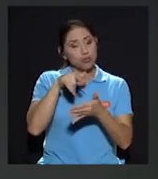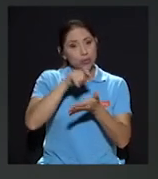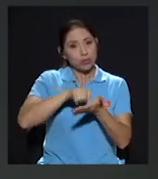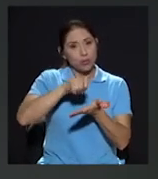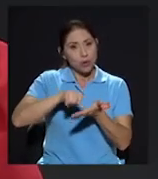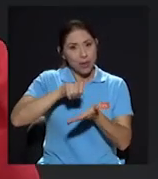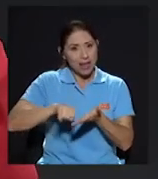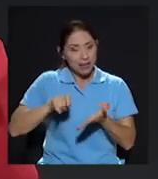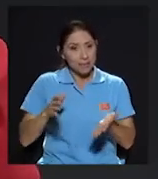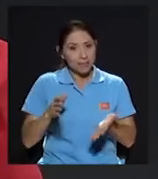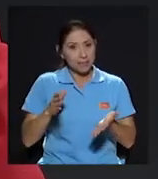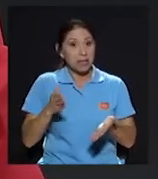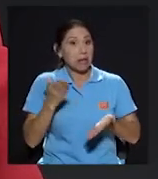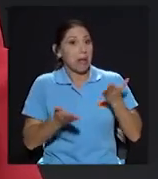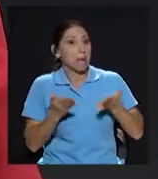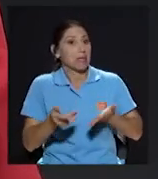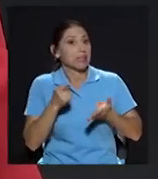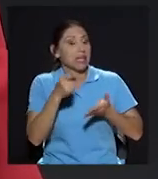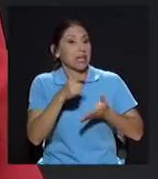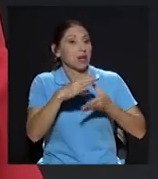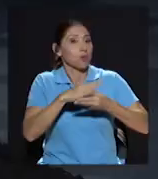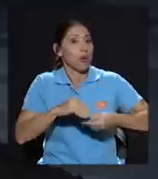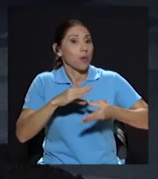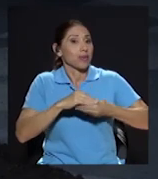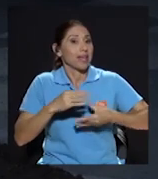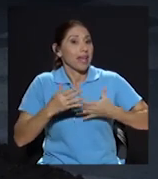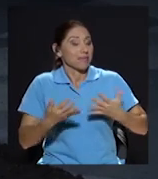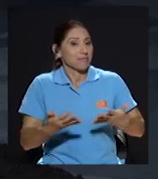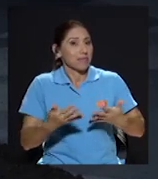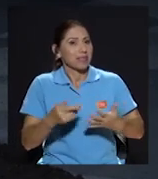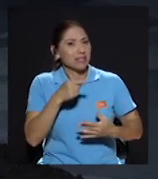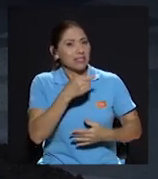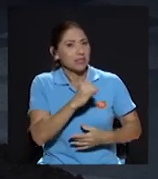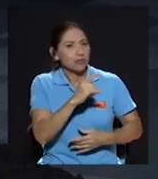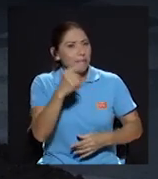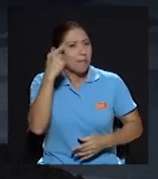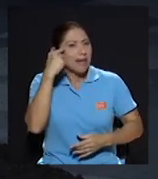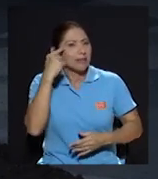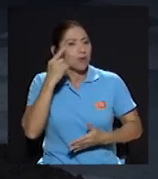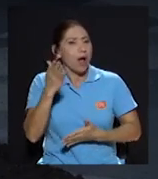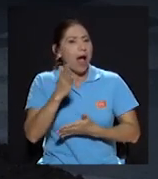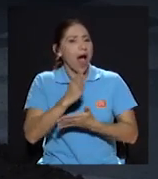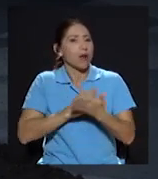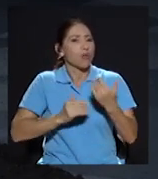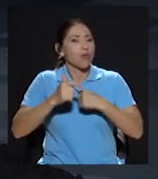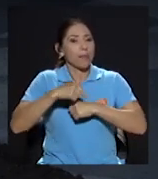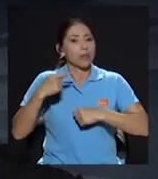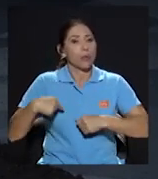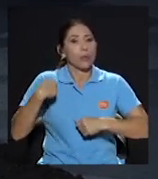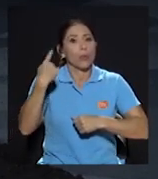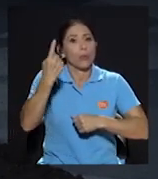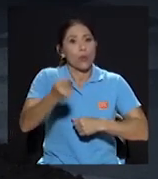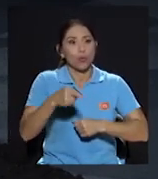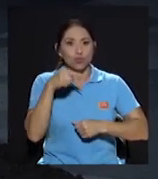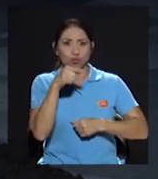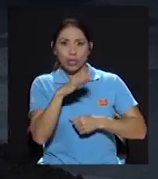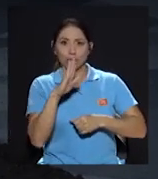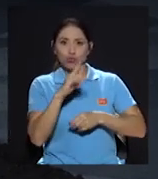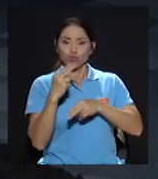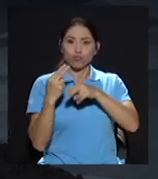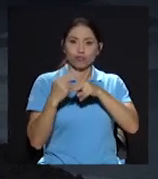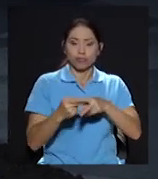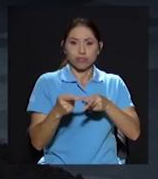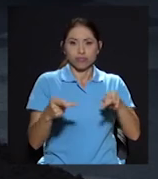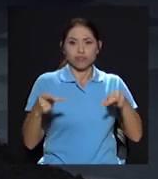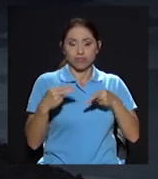hasta yo creo que nos va a contar cuál escuela primaria fue se le ocurrió que alguna vez iba a ser su intendente que alguna vez